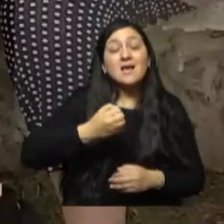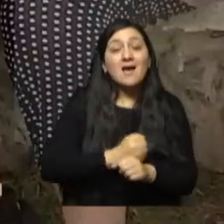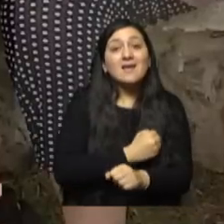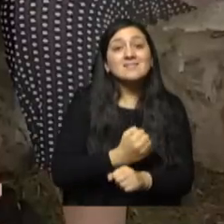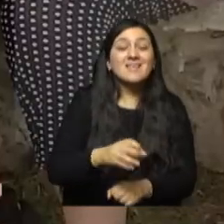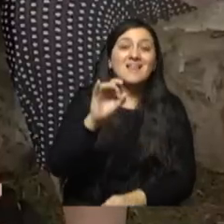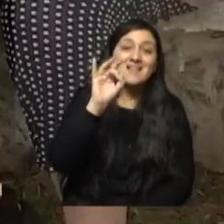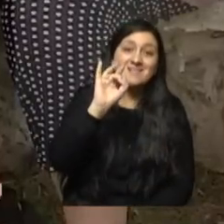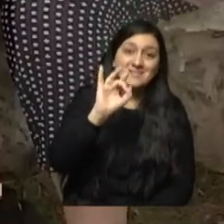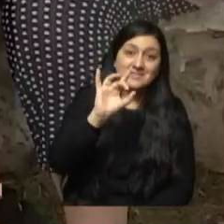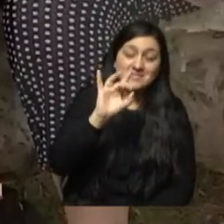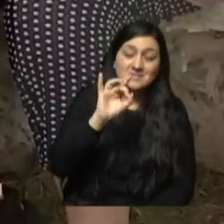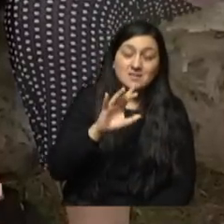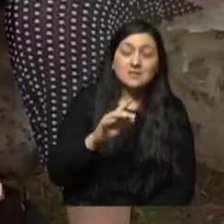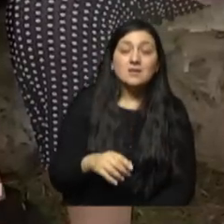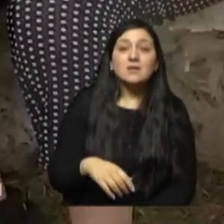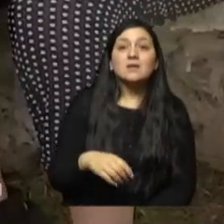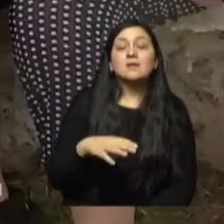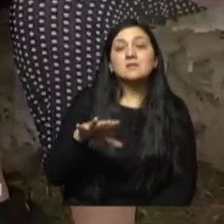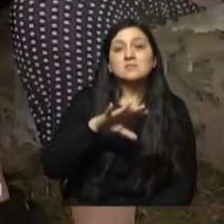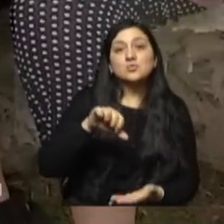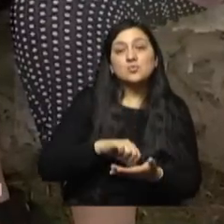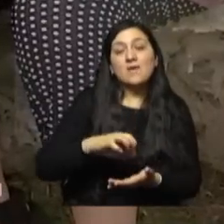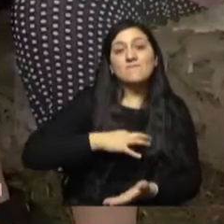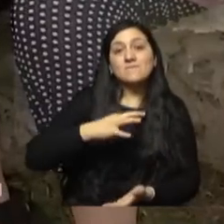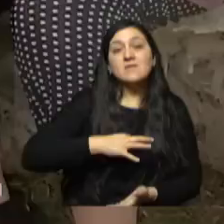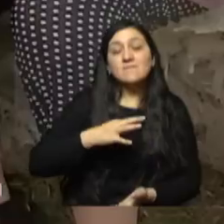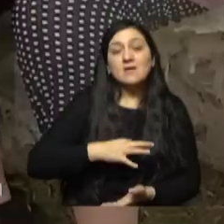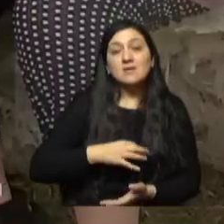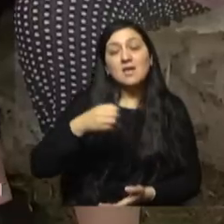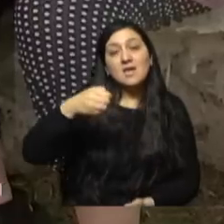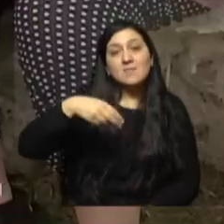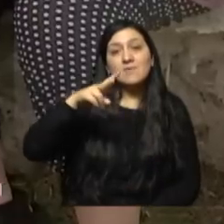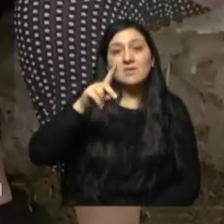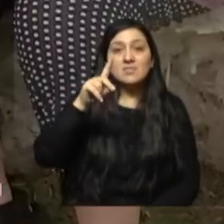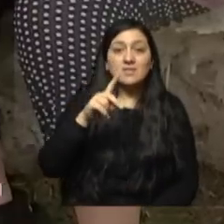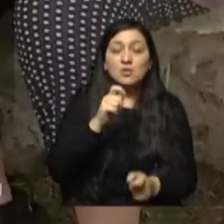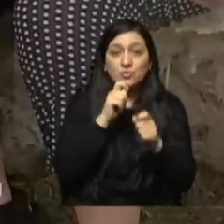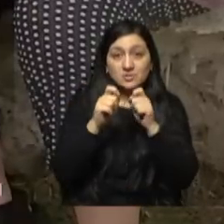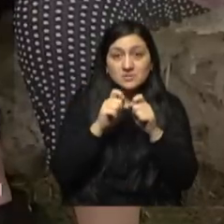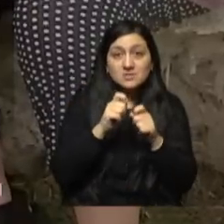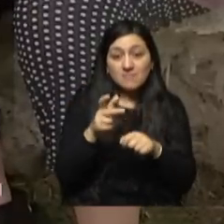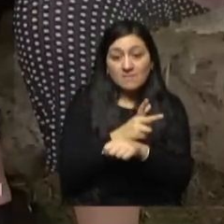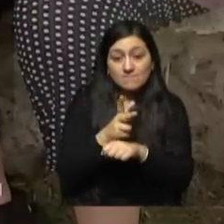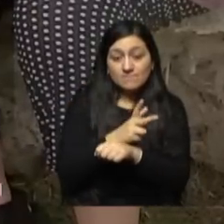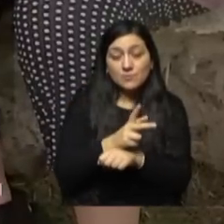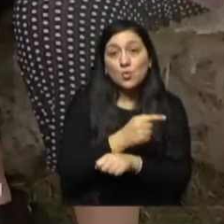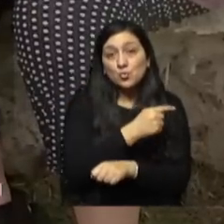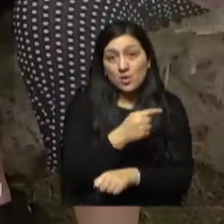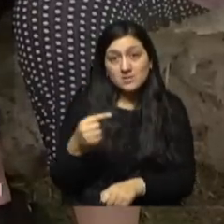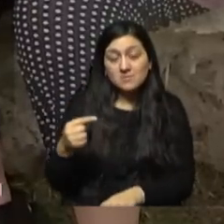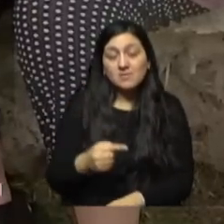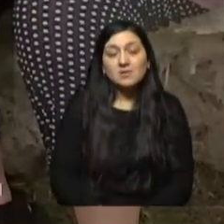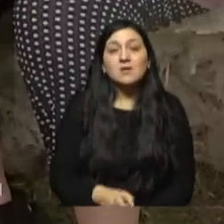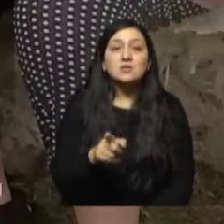MBD Noticias, TV Ciudad, Ciudad Viva, va a estar cubriendo todas estas instancias de aquí a una semana, y estamos con